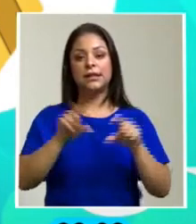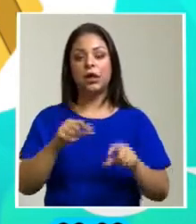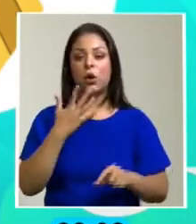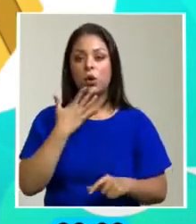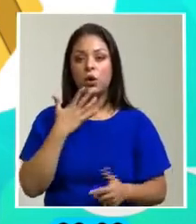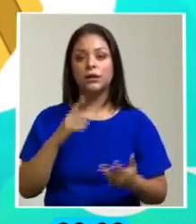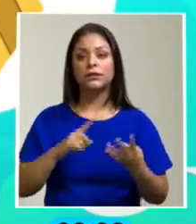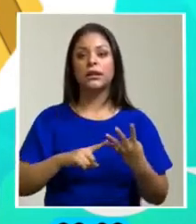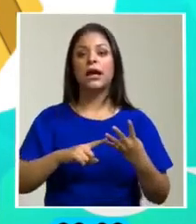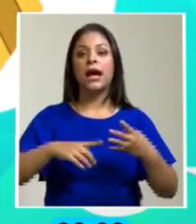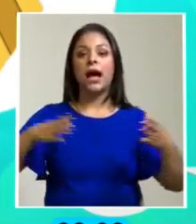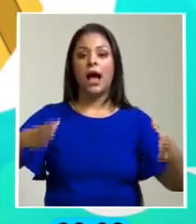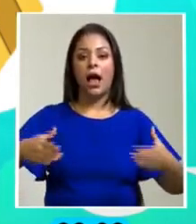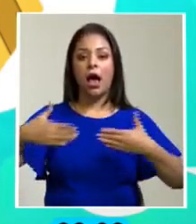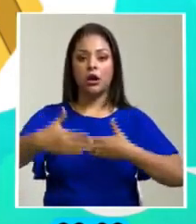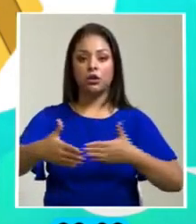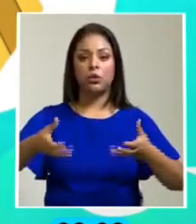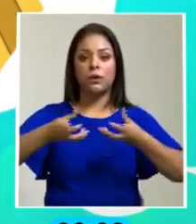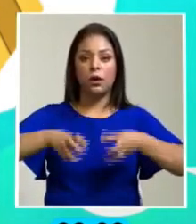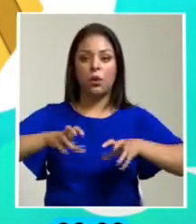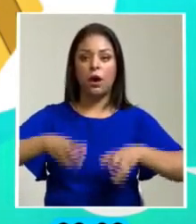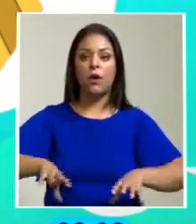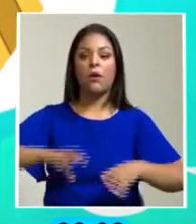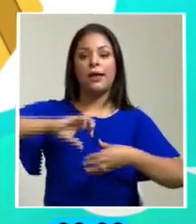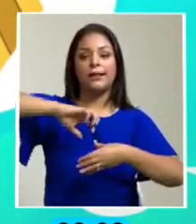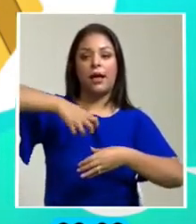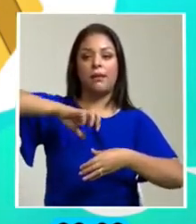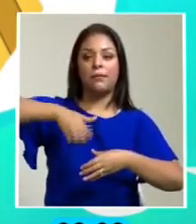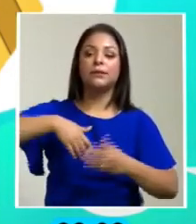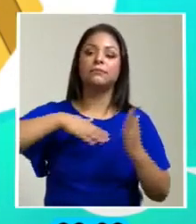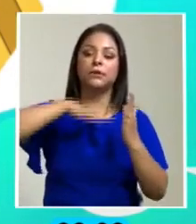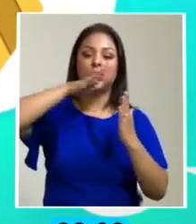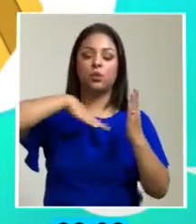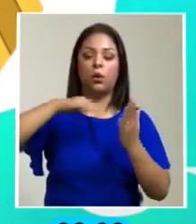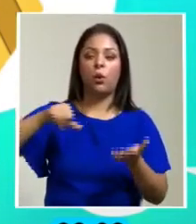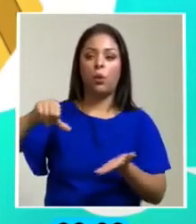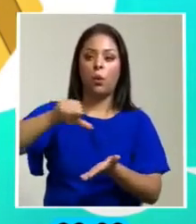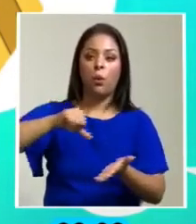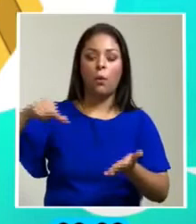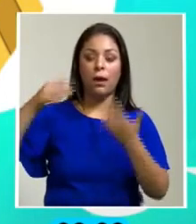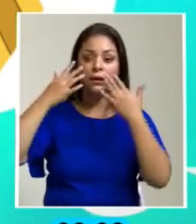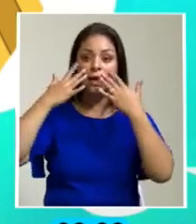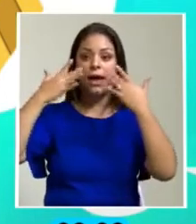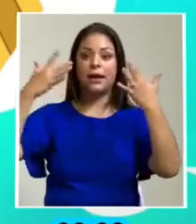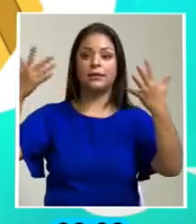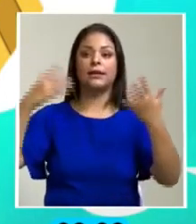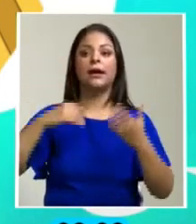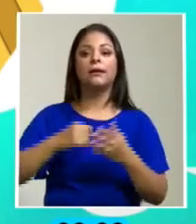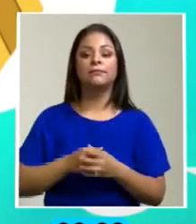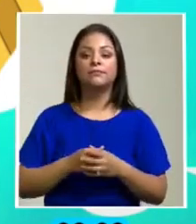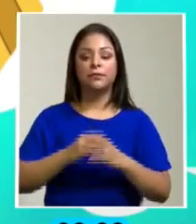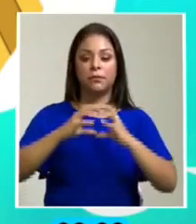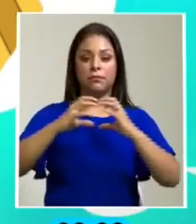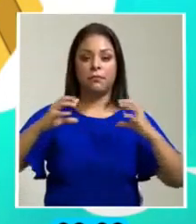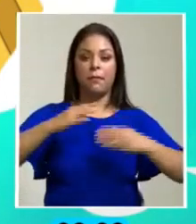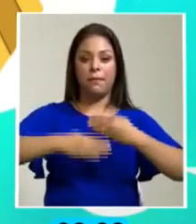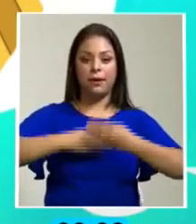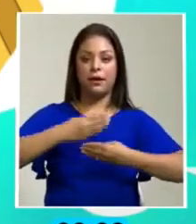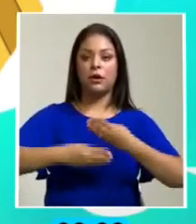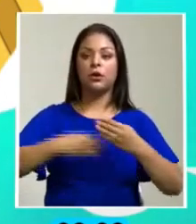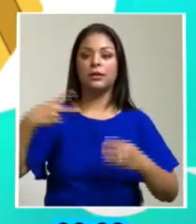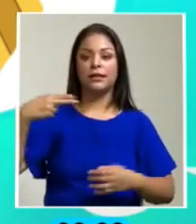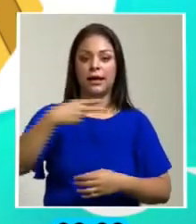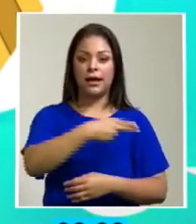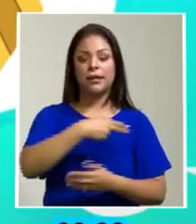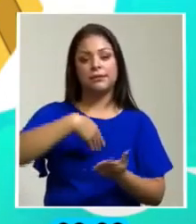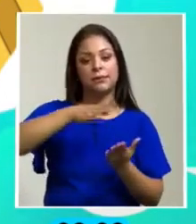cartones de huevo, tapas de refresco, pinturas, goma, escarcha, cartuchos de papel higiénico, tijeras y